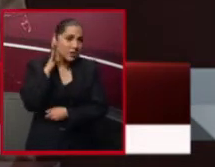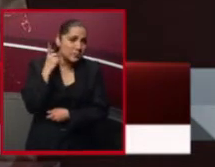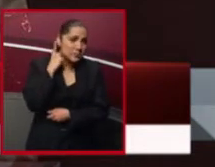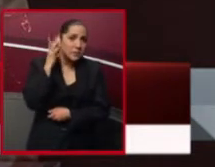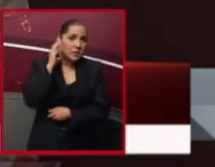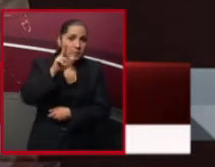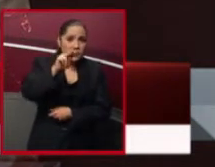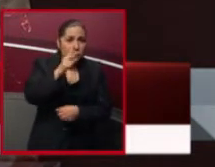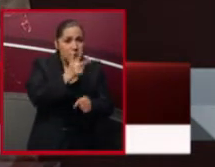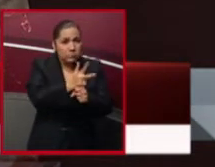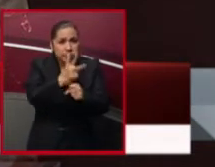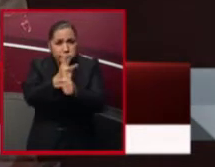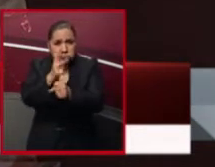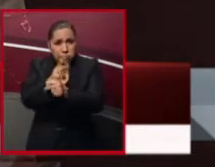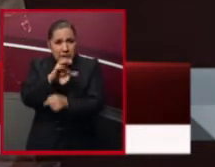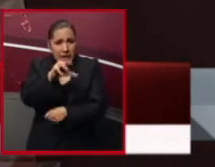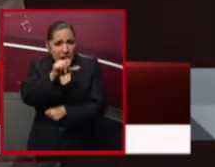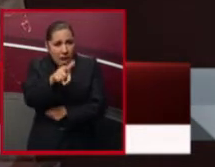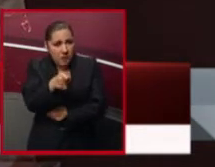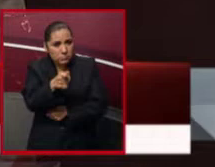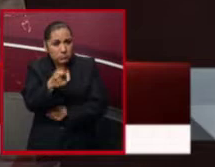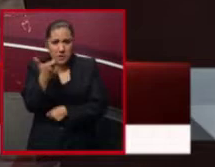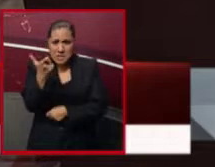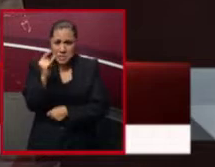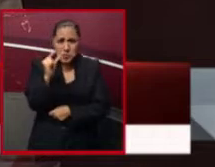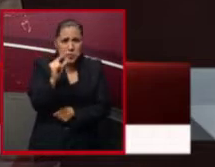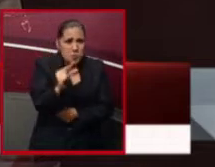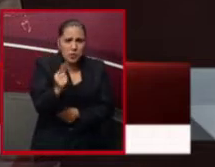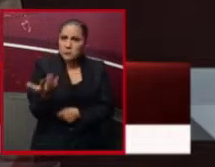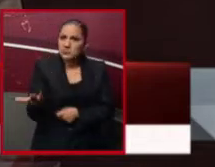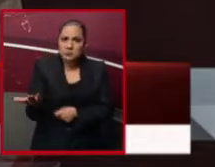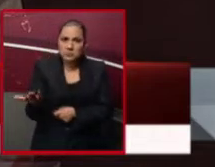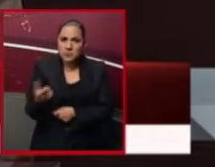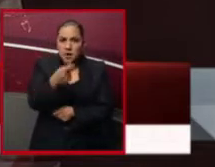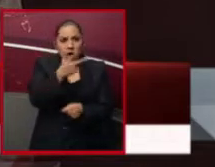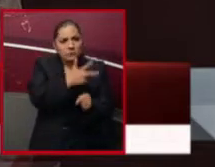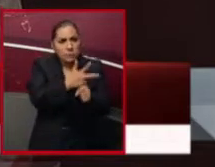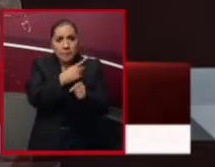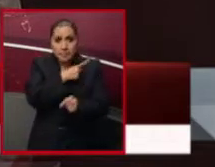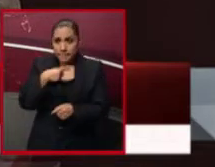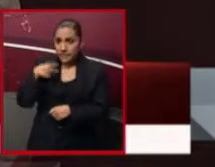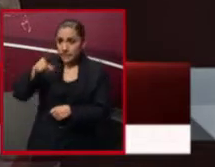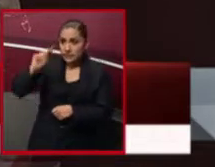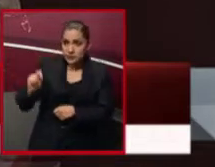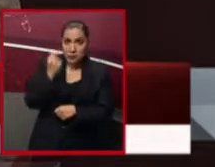las transmisiones tiene que ir a la par de las tecnologías digitales.